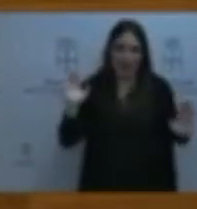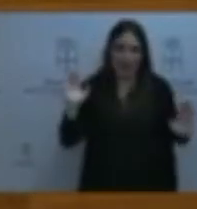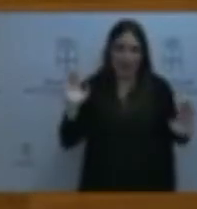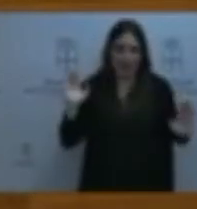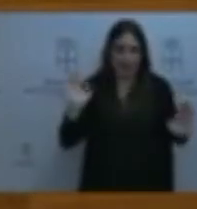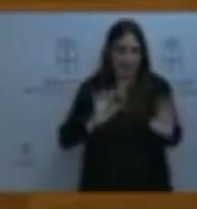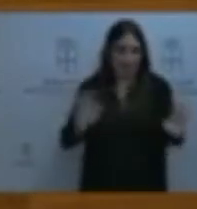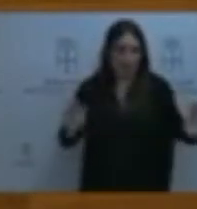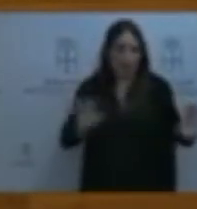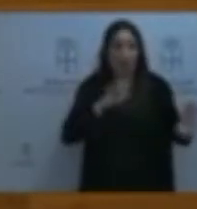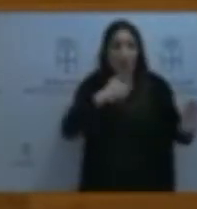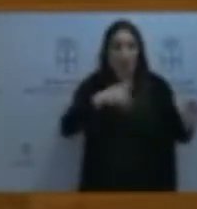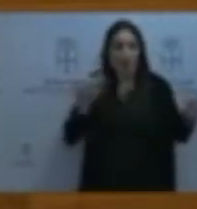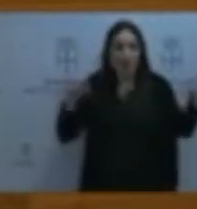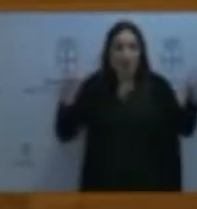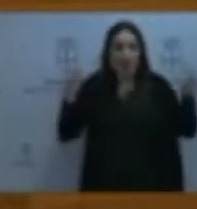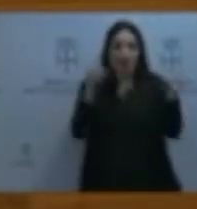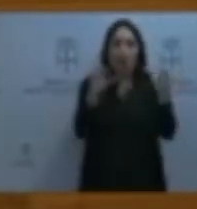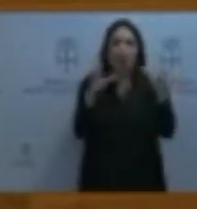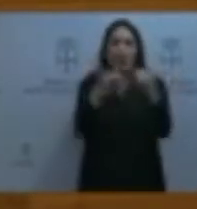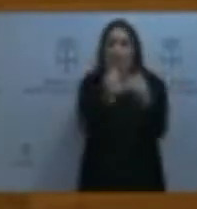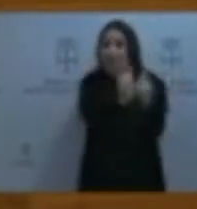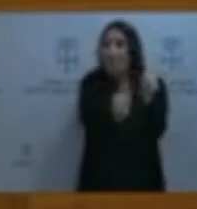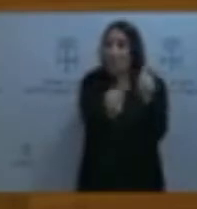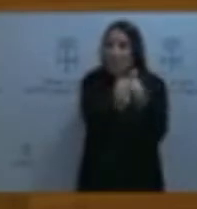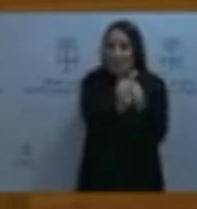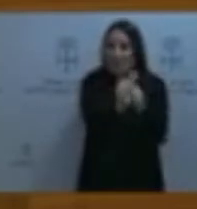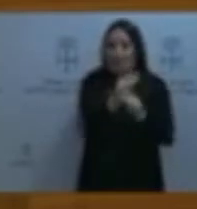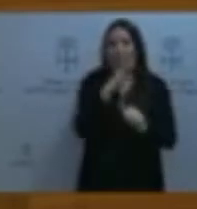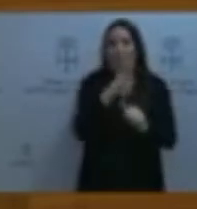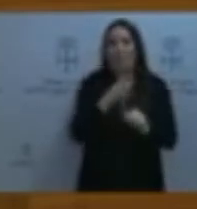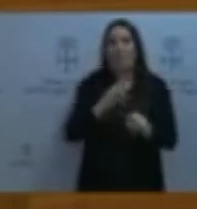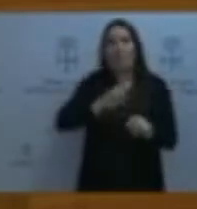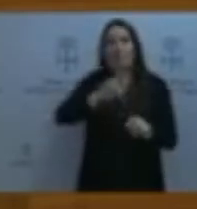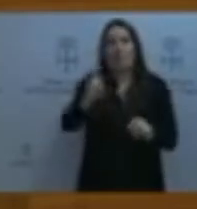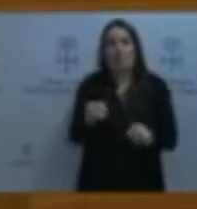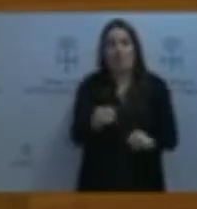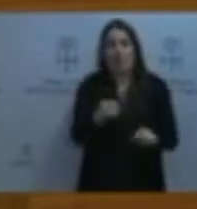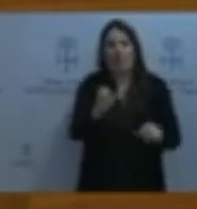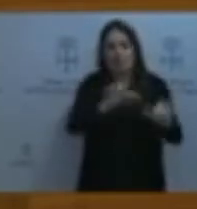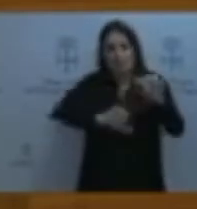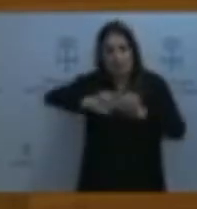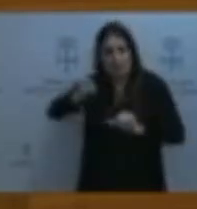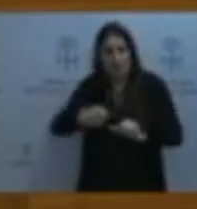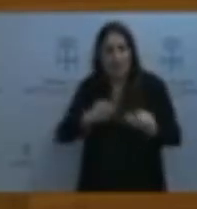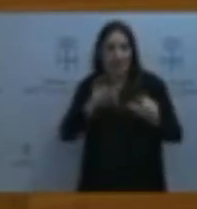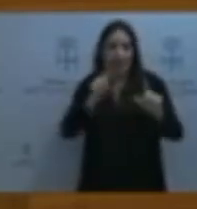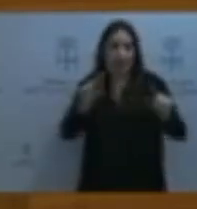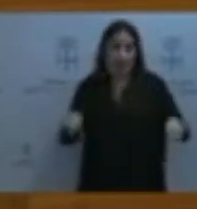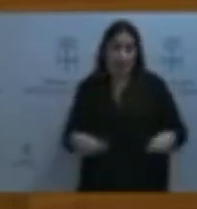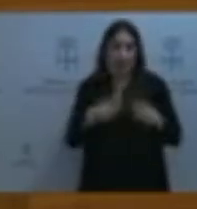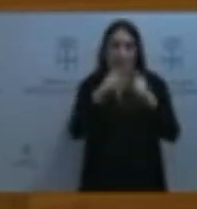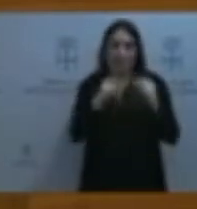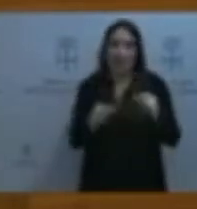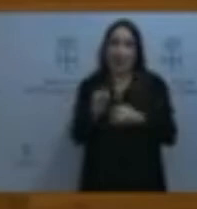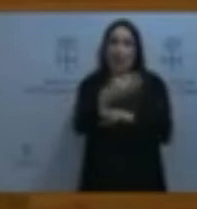preocuparnos de un colectivo prioritario para el mantenimiento de la biodiversidad ecológica asturiana y para el mantenimiento de